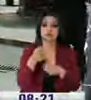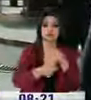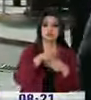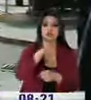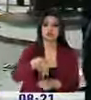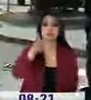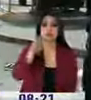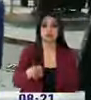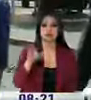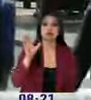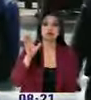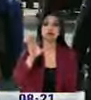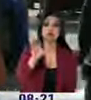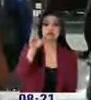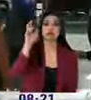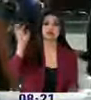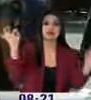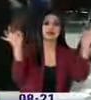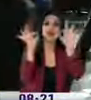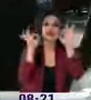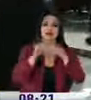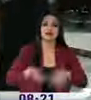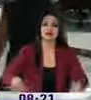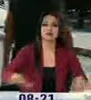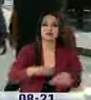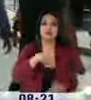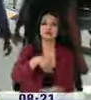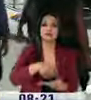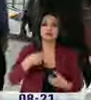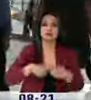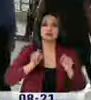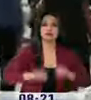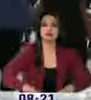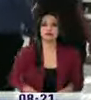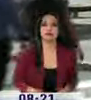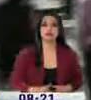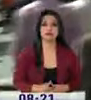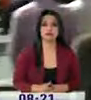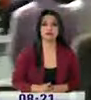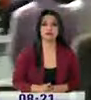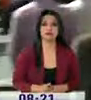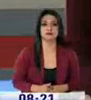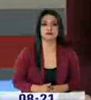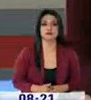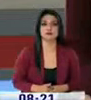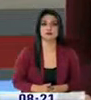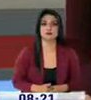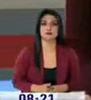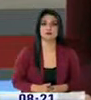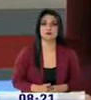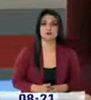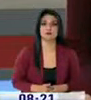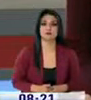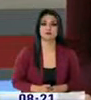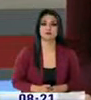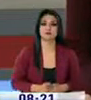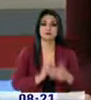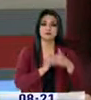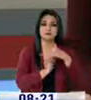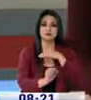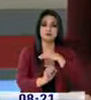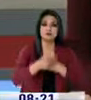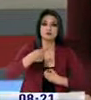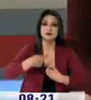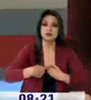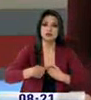2020 transporte público eléctrico en todo el casco colonial, informó Sofía Vintimilla. Y el Metro de Quito